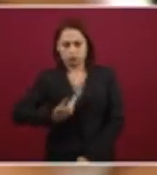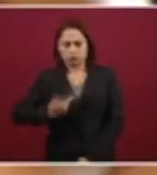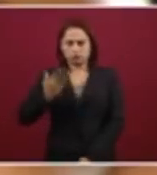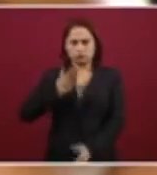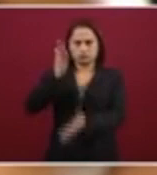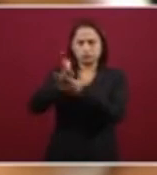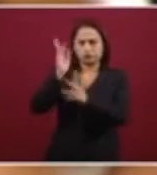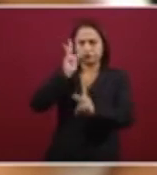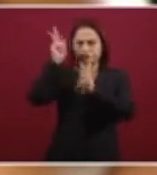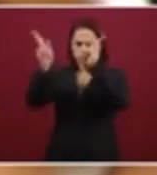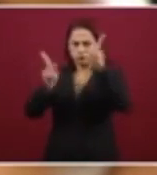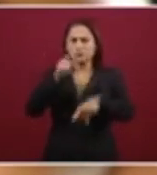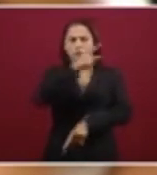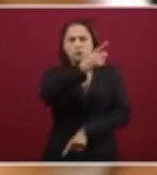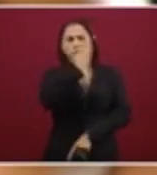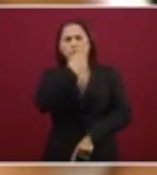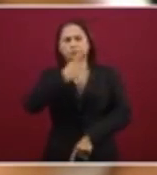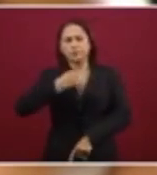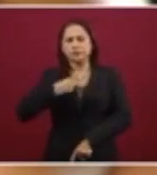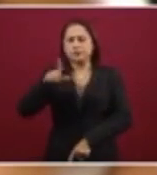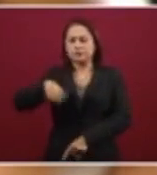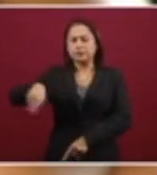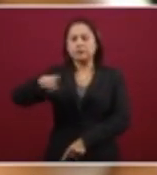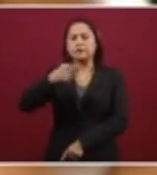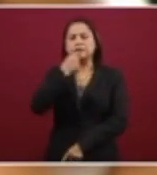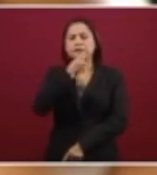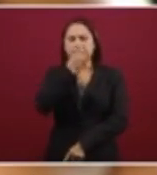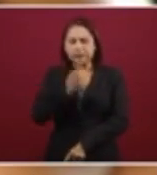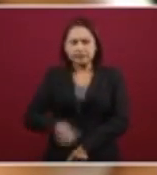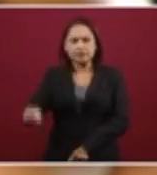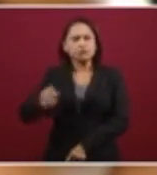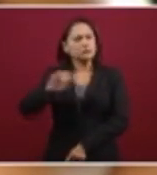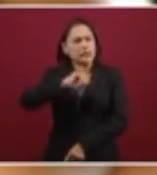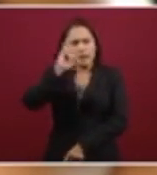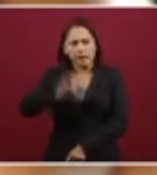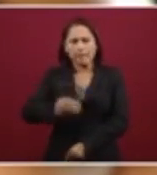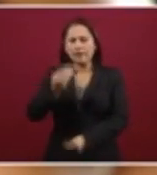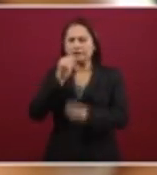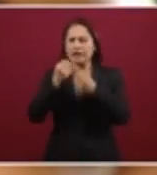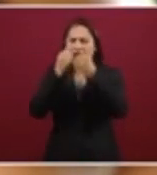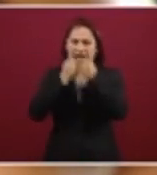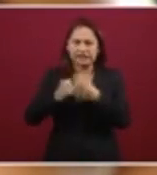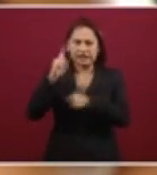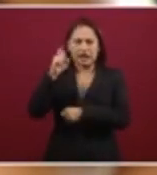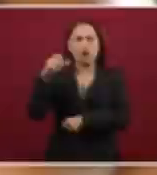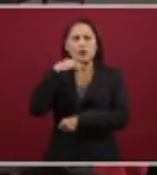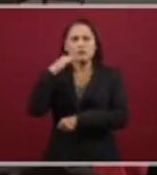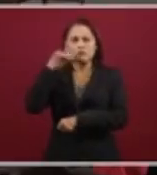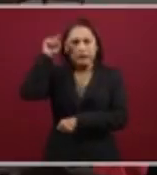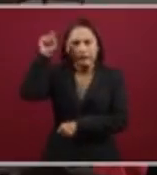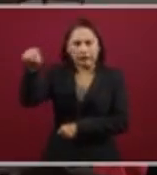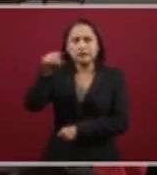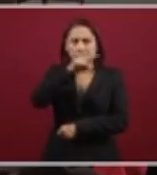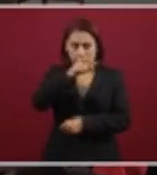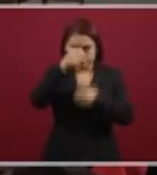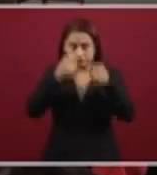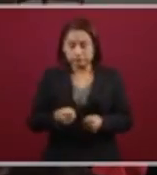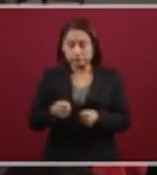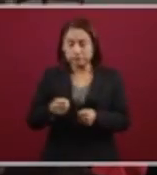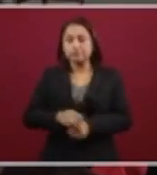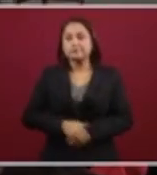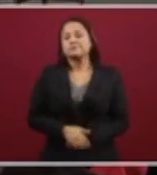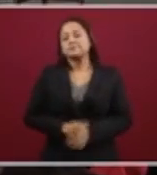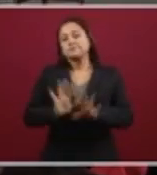que en su administración los niños ya no volverán a comer zacate ni agua contaminada en aquella región de la montaña guerrerense, señor presidente? Pues estamos